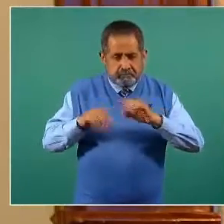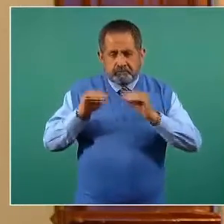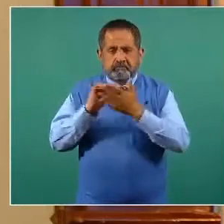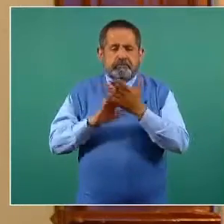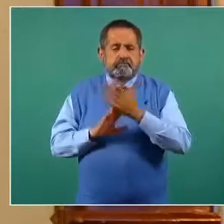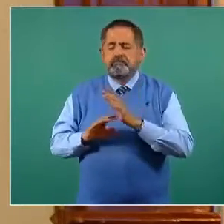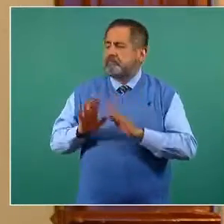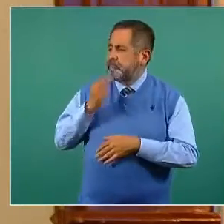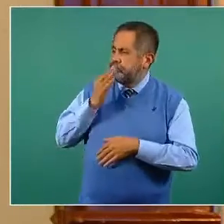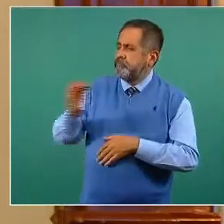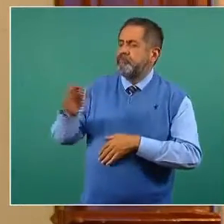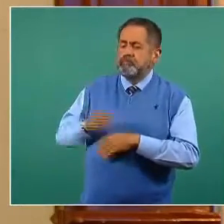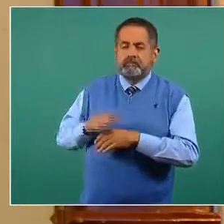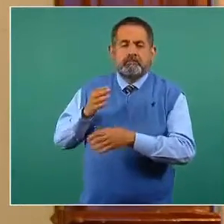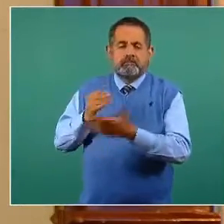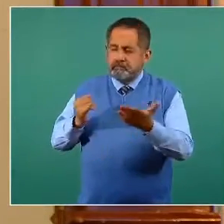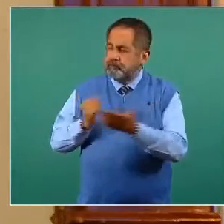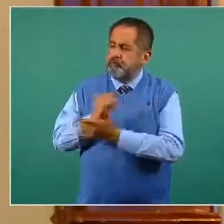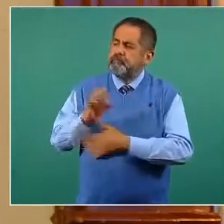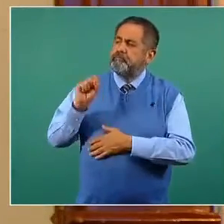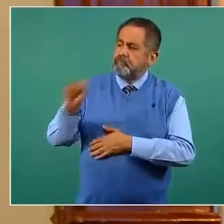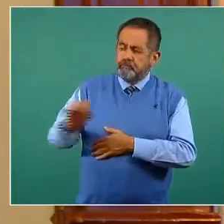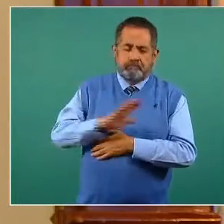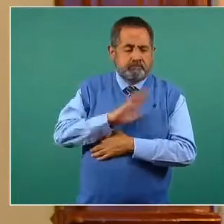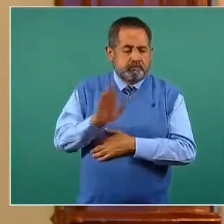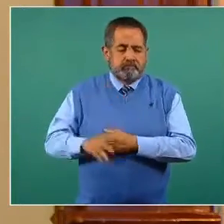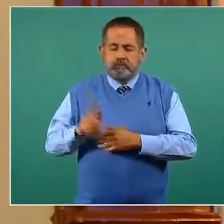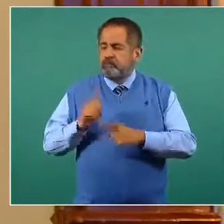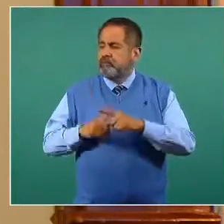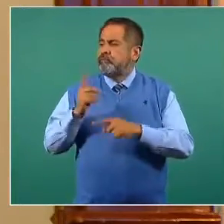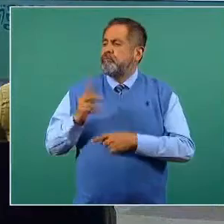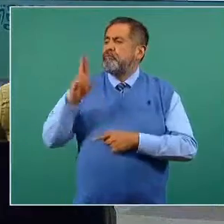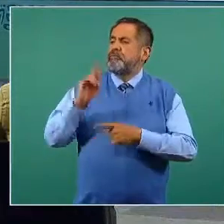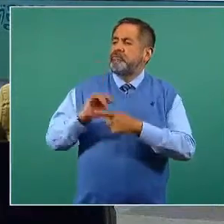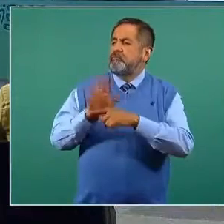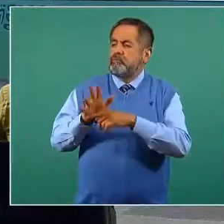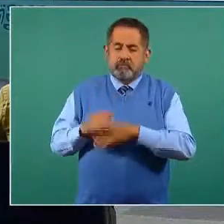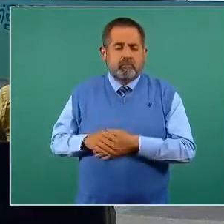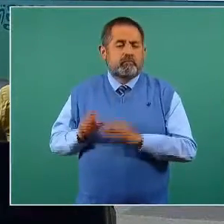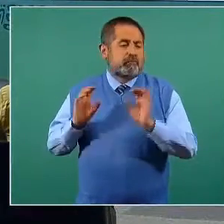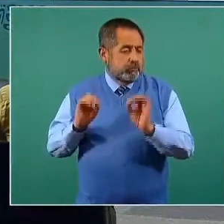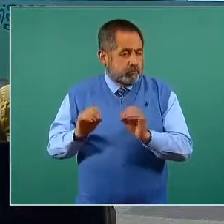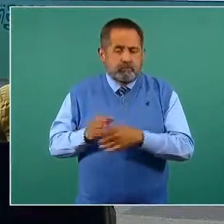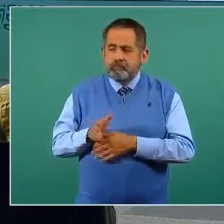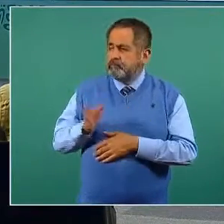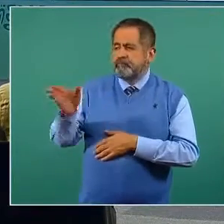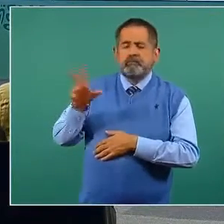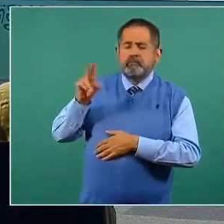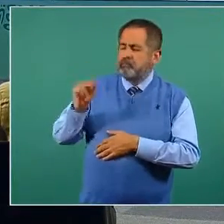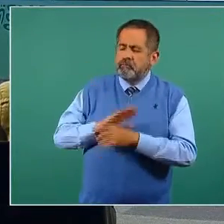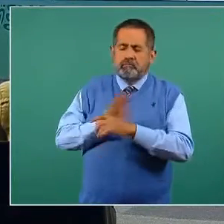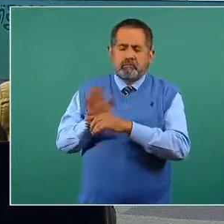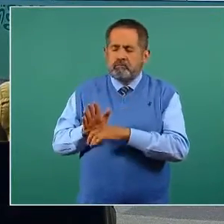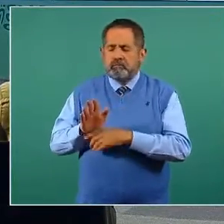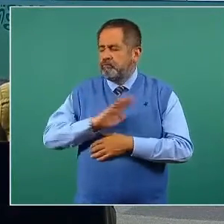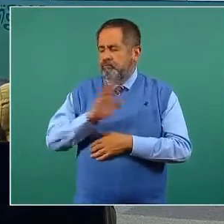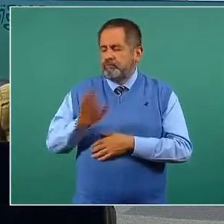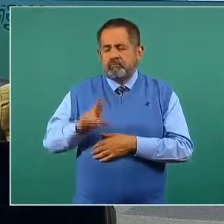termina realizando una dictaminación a través de la cual ratifica o rectifica lo que